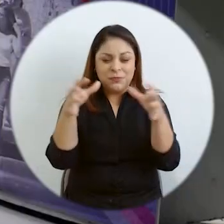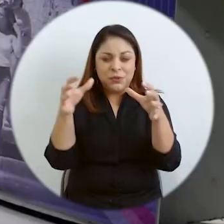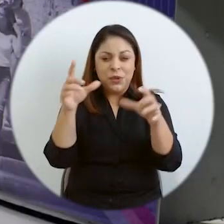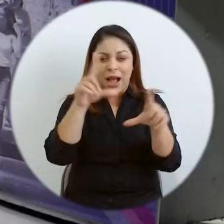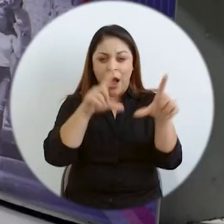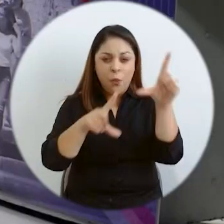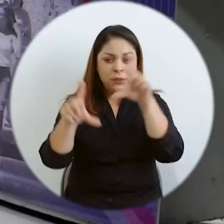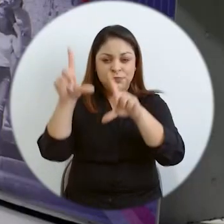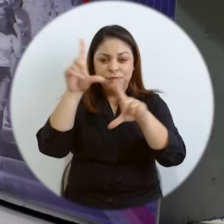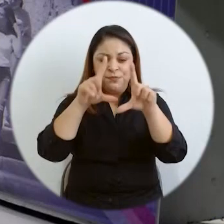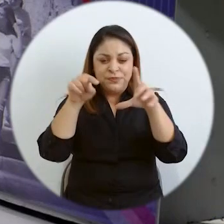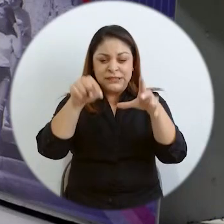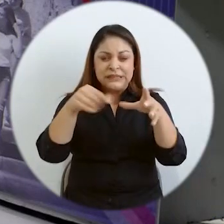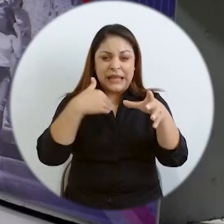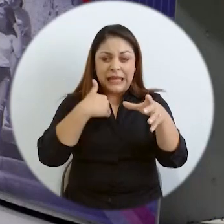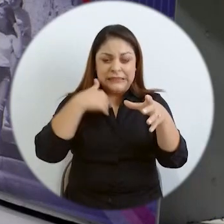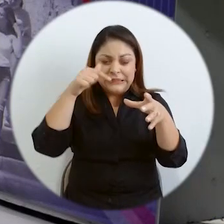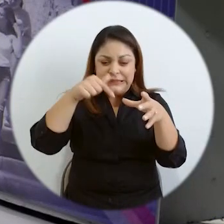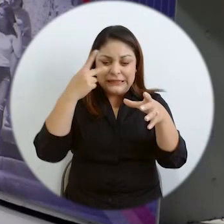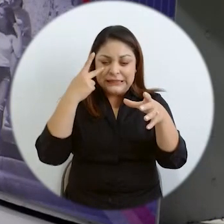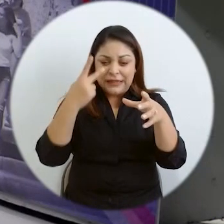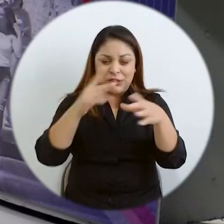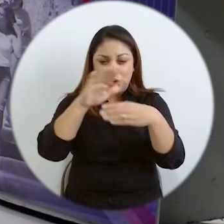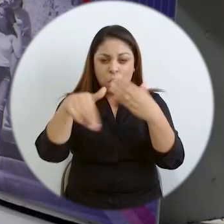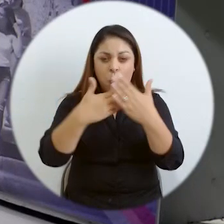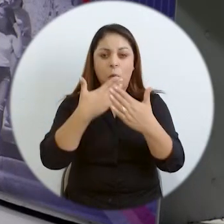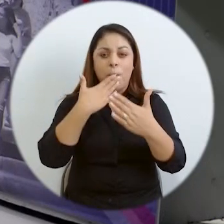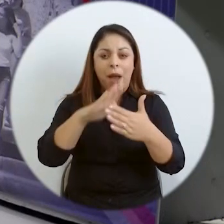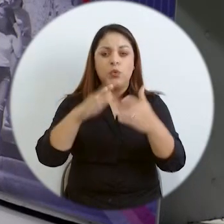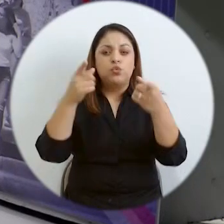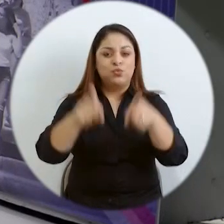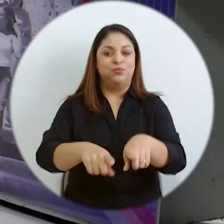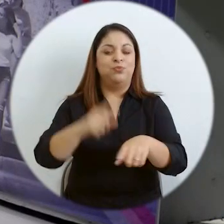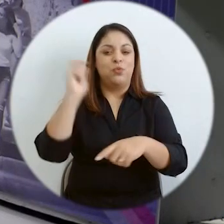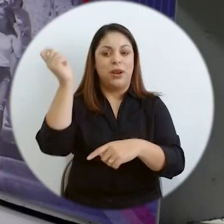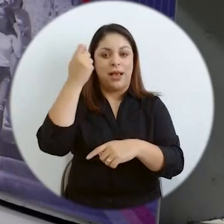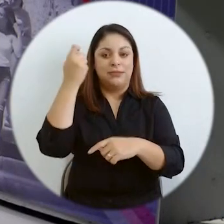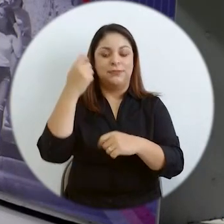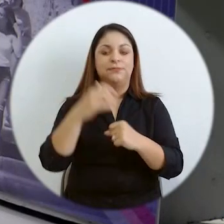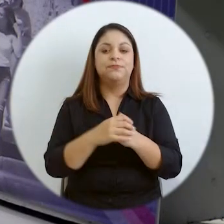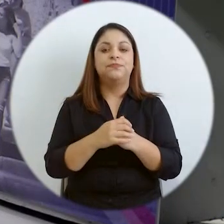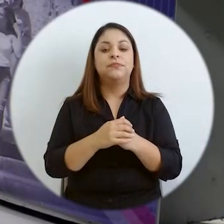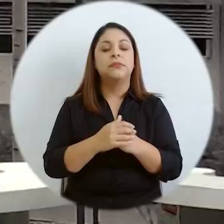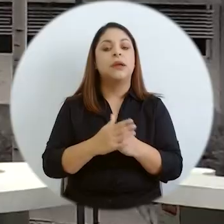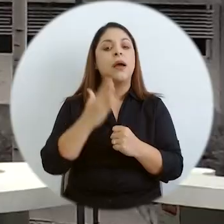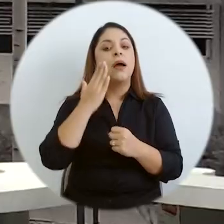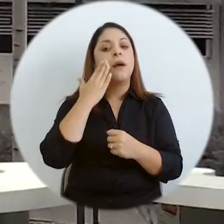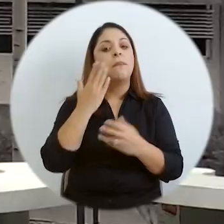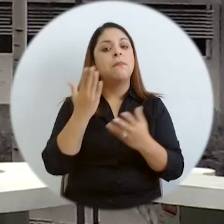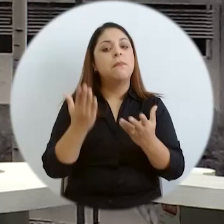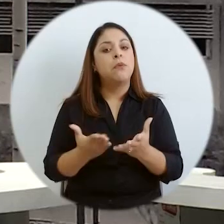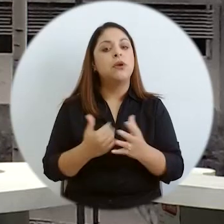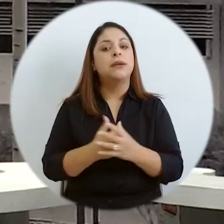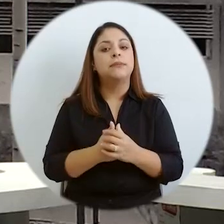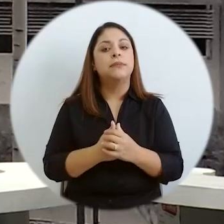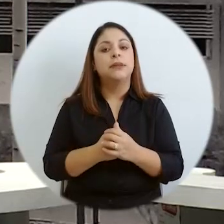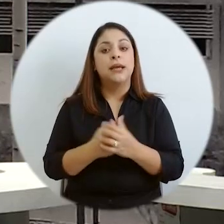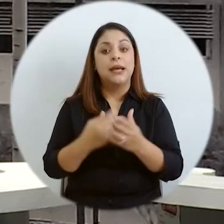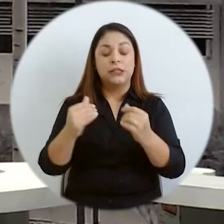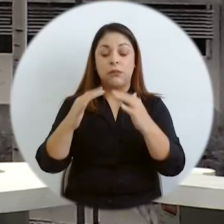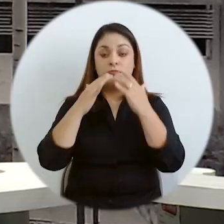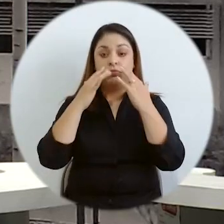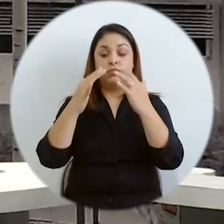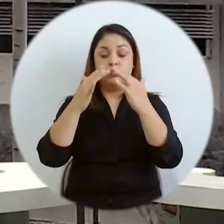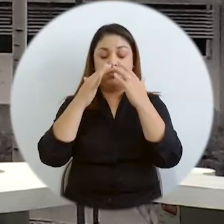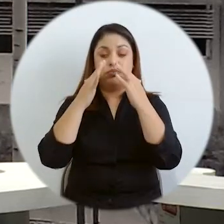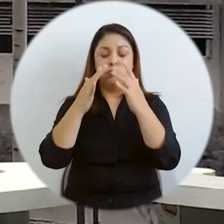encapsula todo lo malo que está sucediendo en Guanacaste o todo lo problemático que está sucediendo en Guanacaste, porque precisamente estas